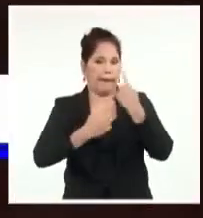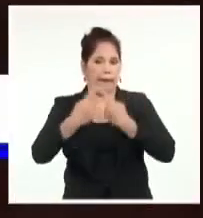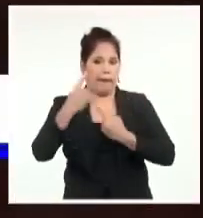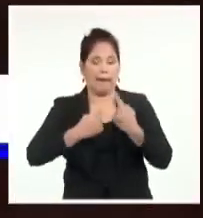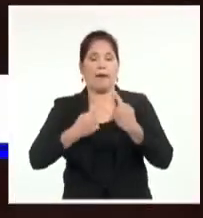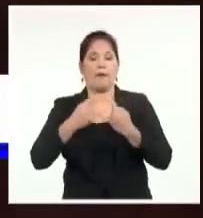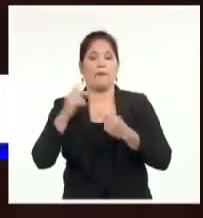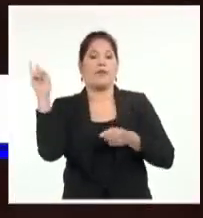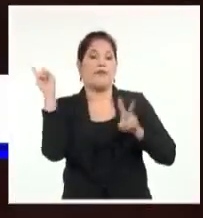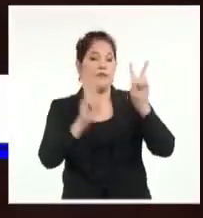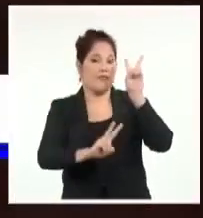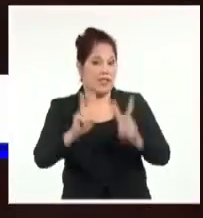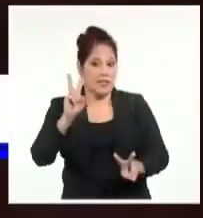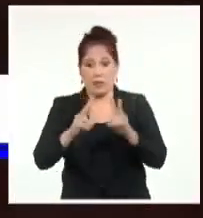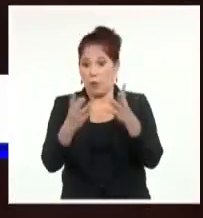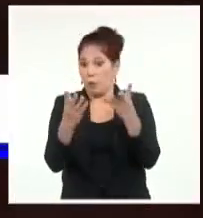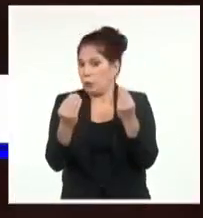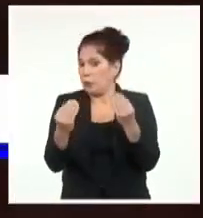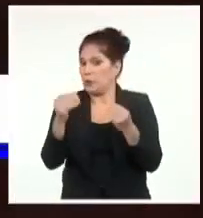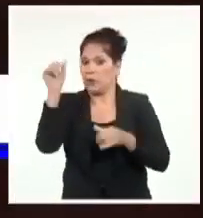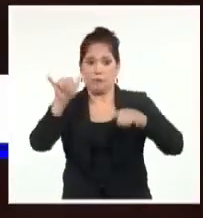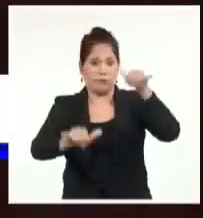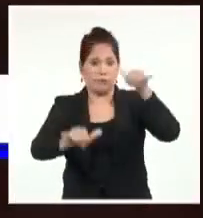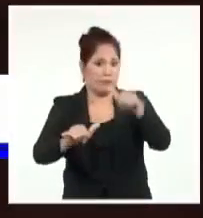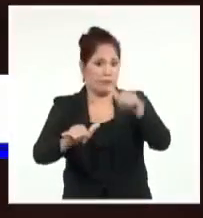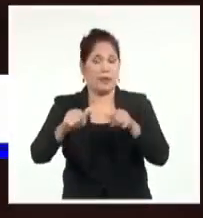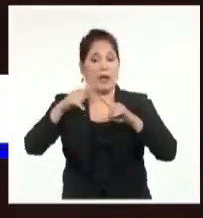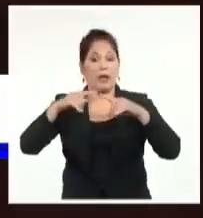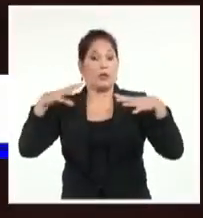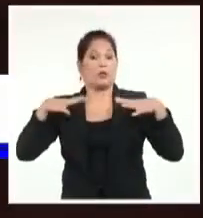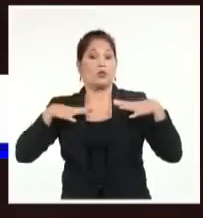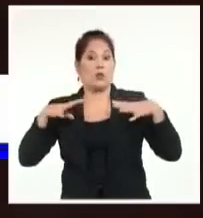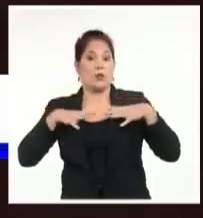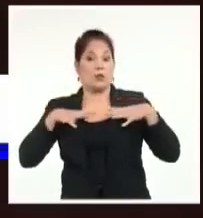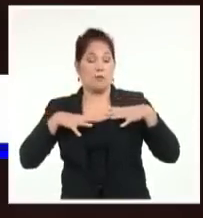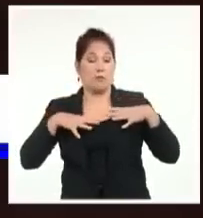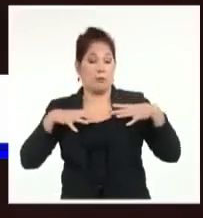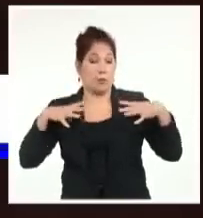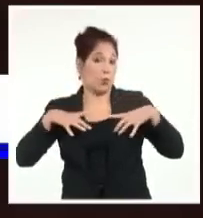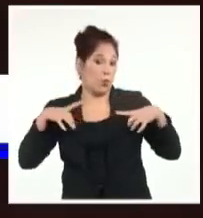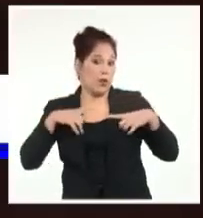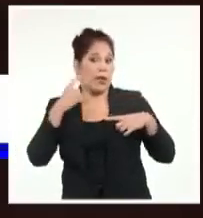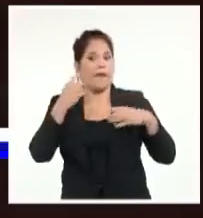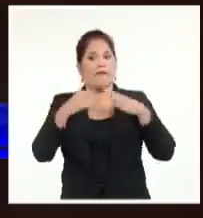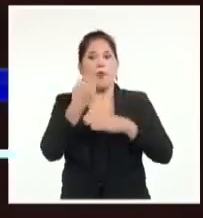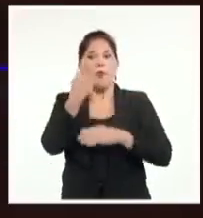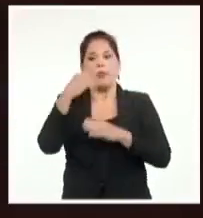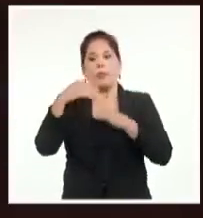de visitantes, más importante aún es el número de turistas días. O sea, es el número